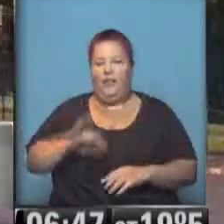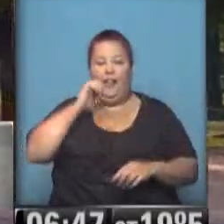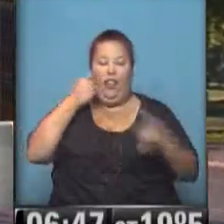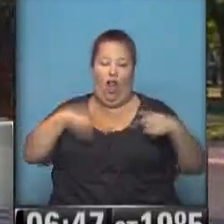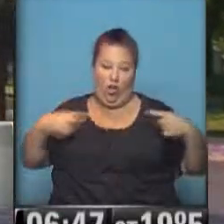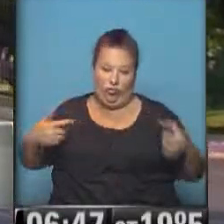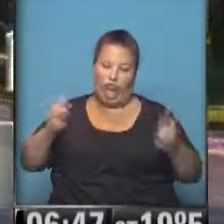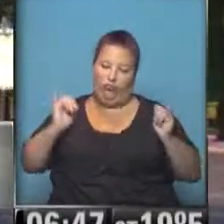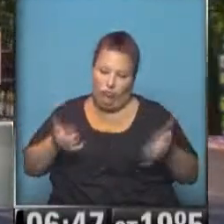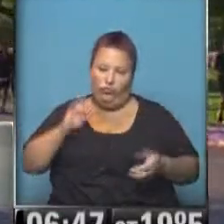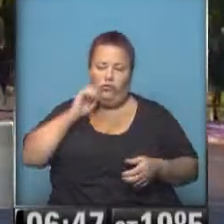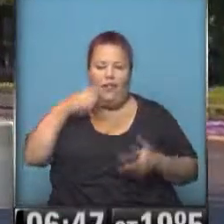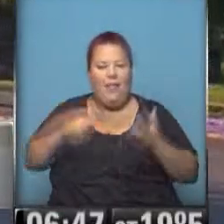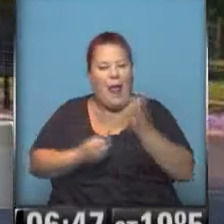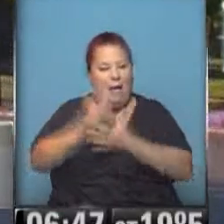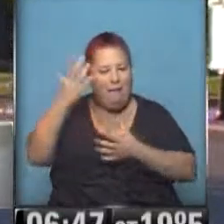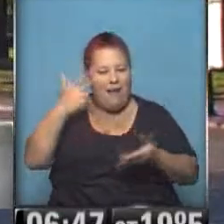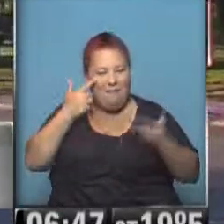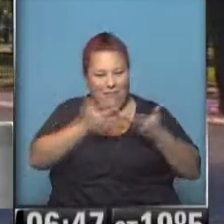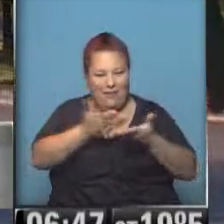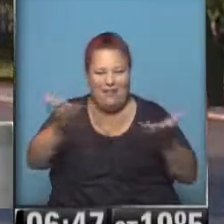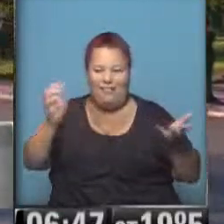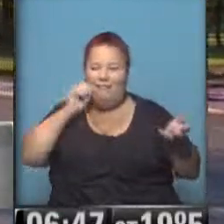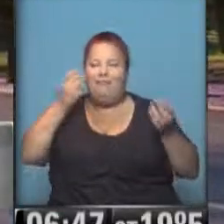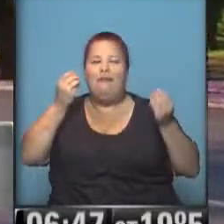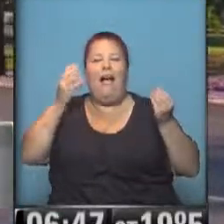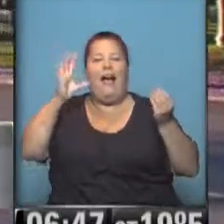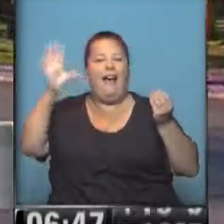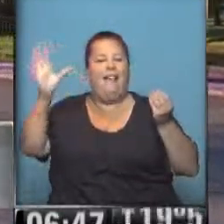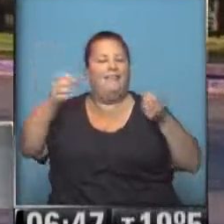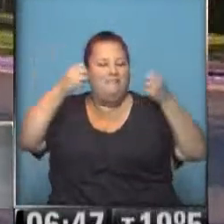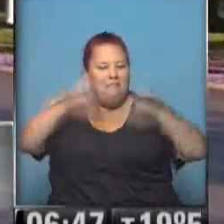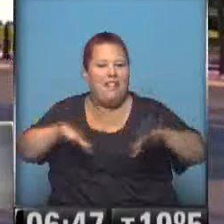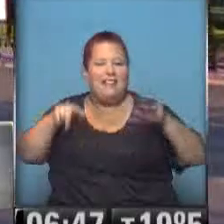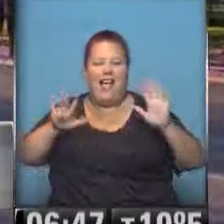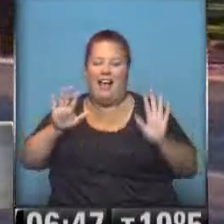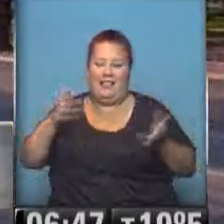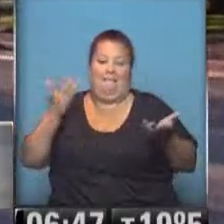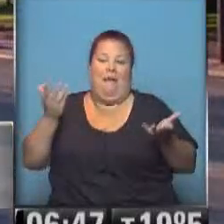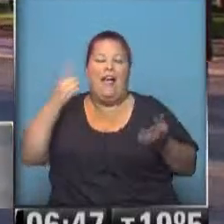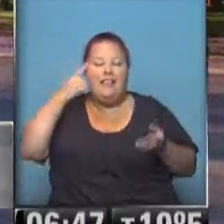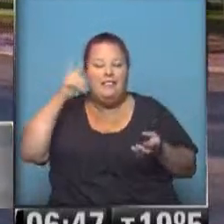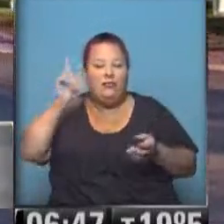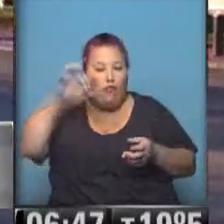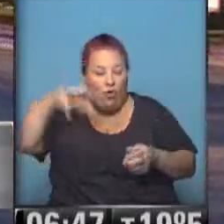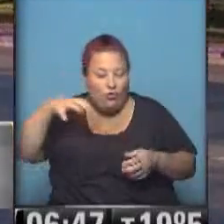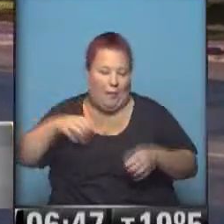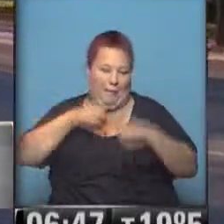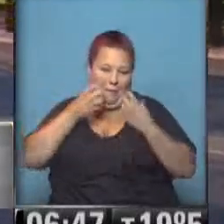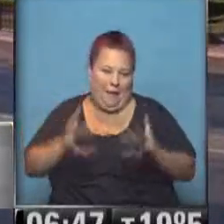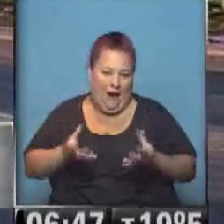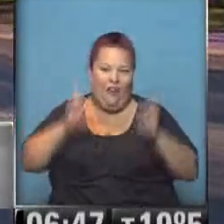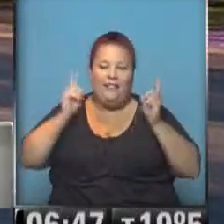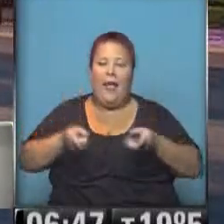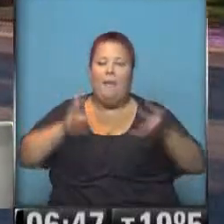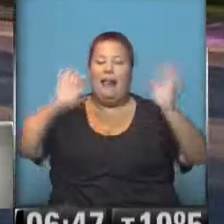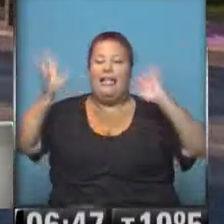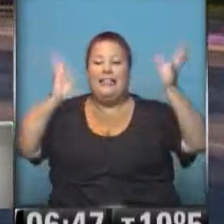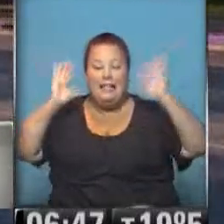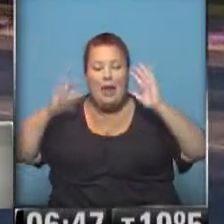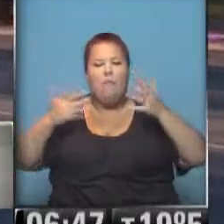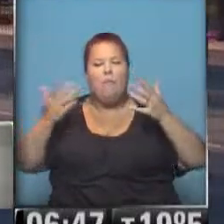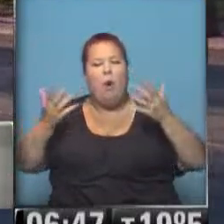Pero notición, qué linda mañana tenemos, fíjese. Qué lindo para arrancar así el día, ¿no? Sobre todo sabiendo de que no va a llover y que las temperaturas van a